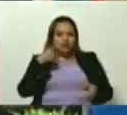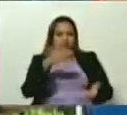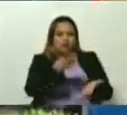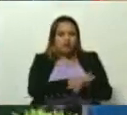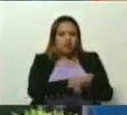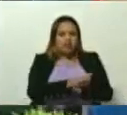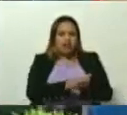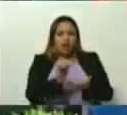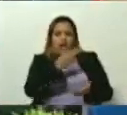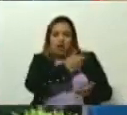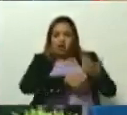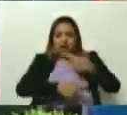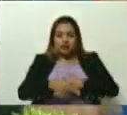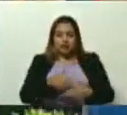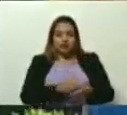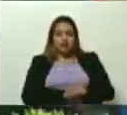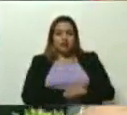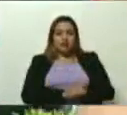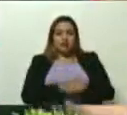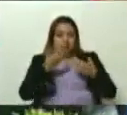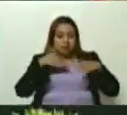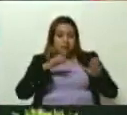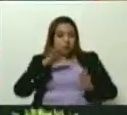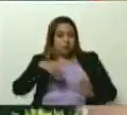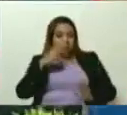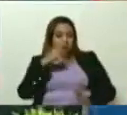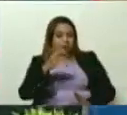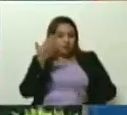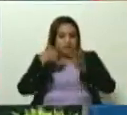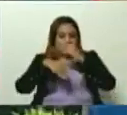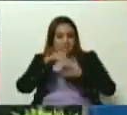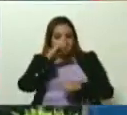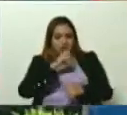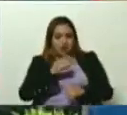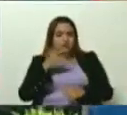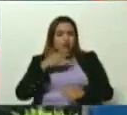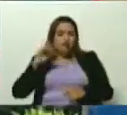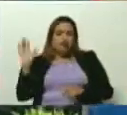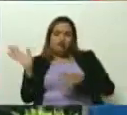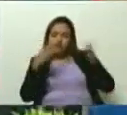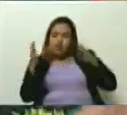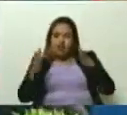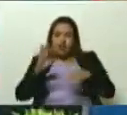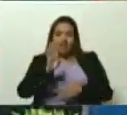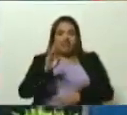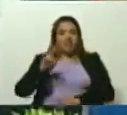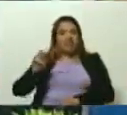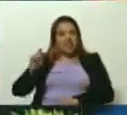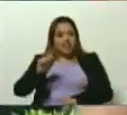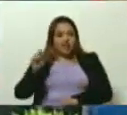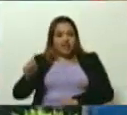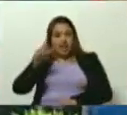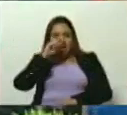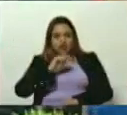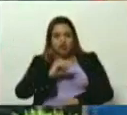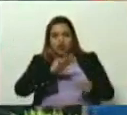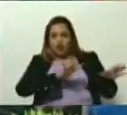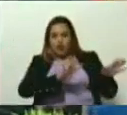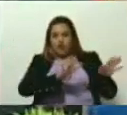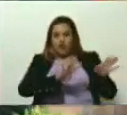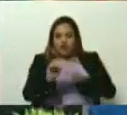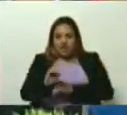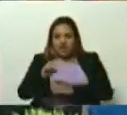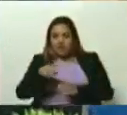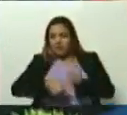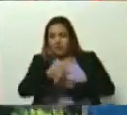o heridas de gravedad como quizás se pudo haber visto en el pasado, por ejemplo con la tormenta Brett que ocurrió en los años 90 y que causó más de 100 muertos en Caracas en